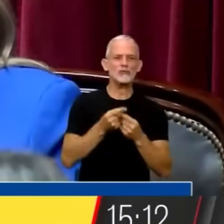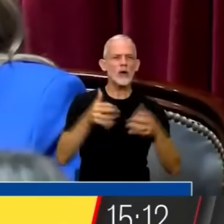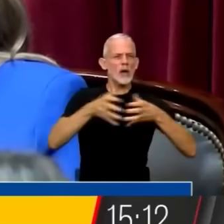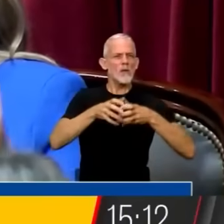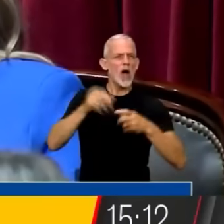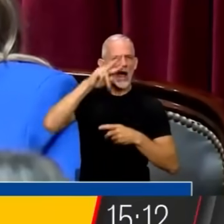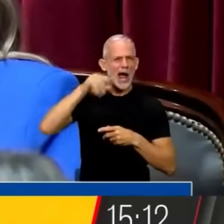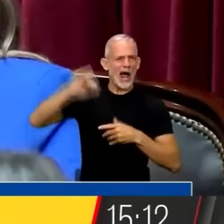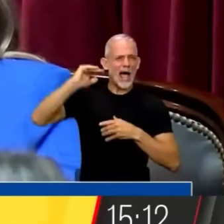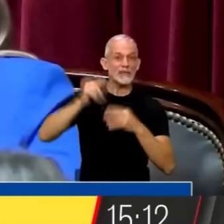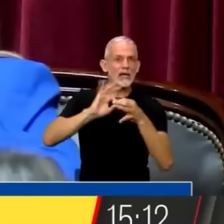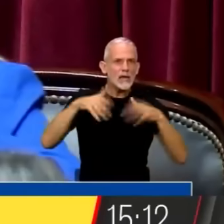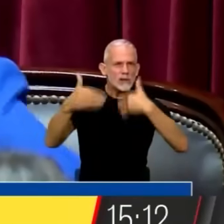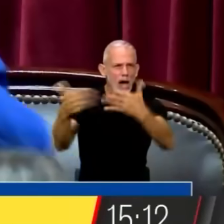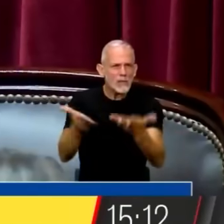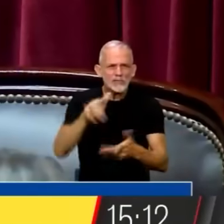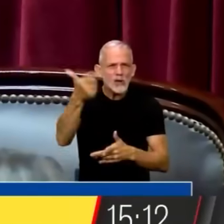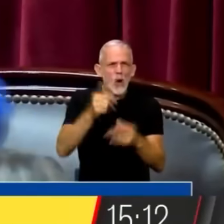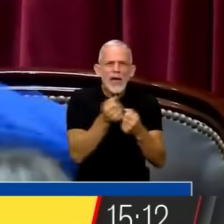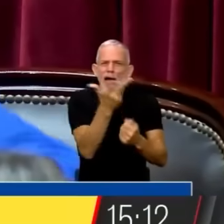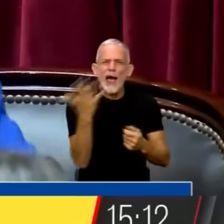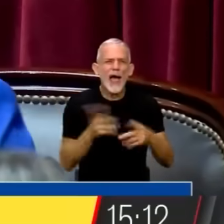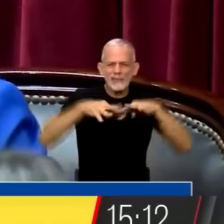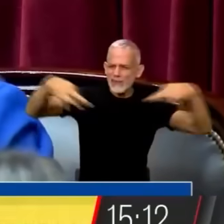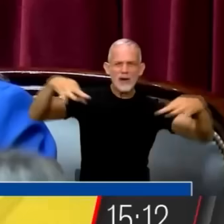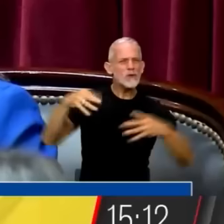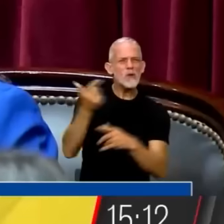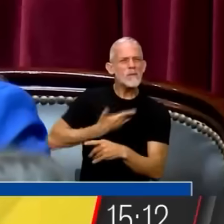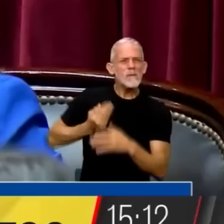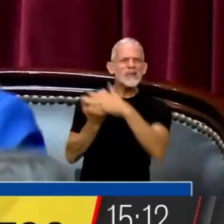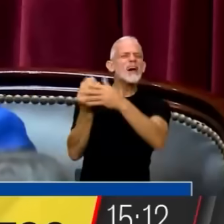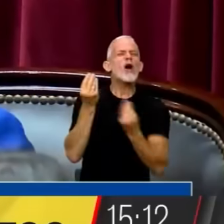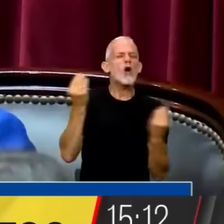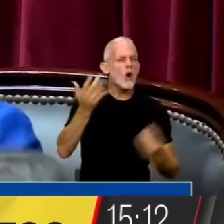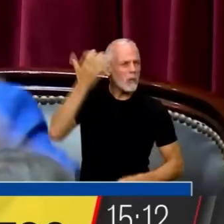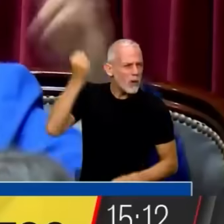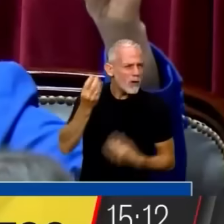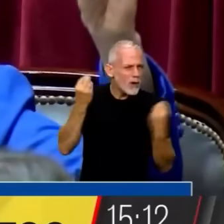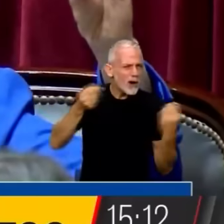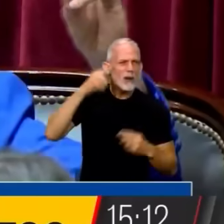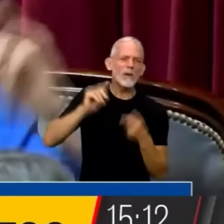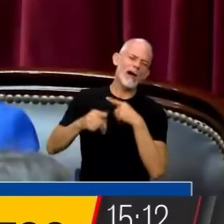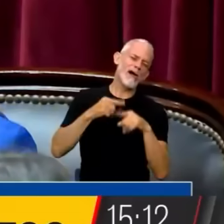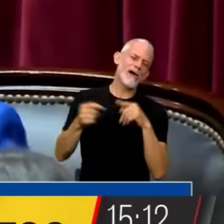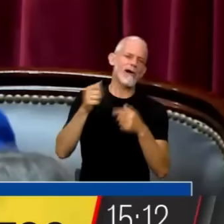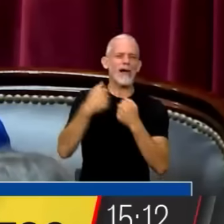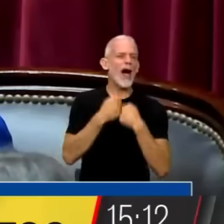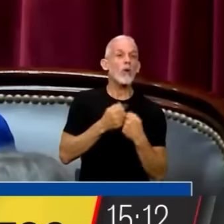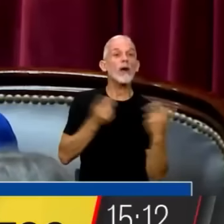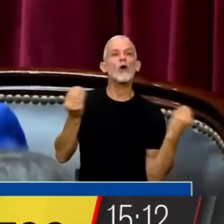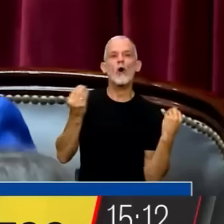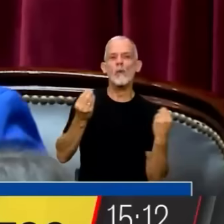casta y La Libertad Avanza no tiene los números para ocupar esa presidencia. ¿Cómo lo consiguió? ¿Pactando con la